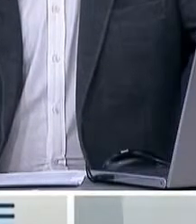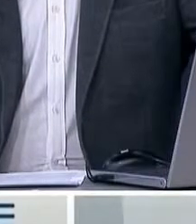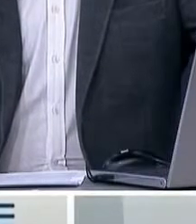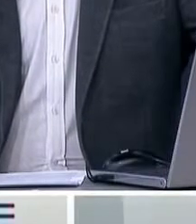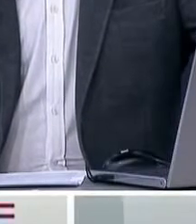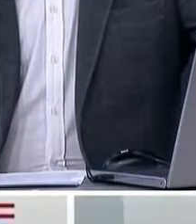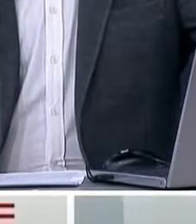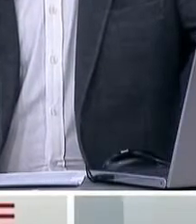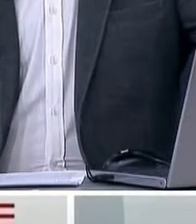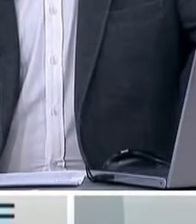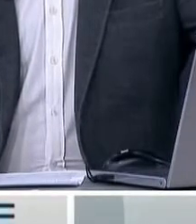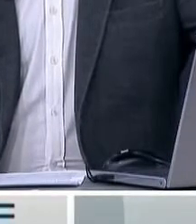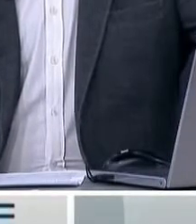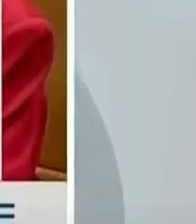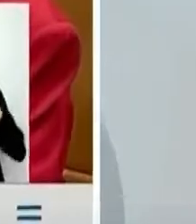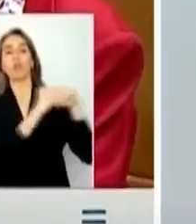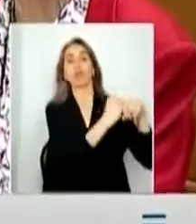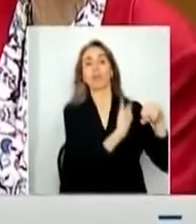presidente significa